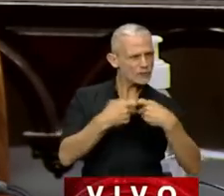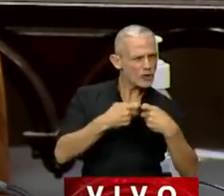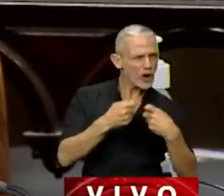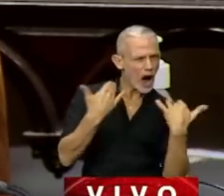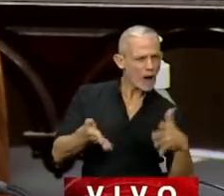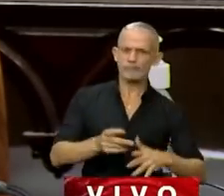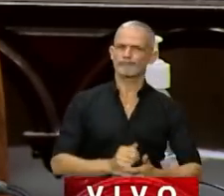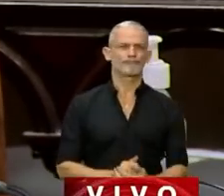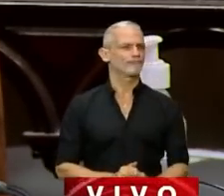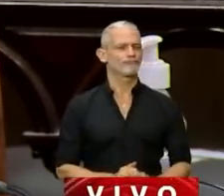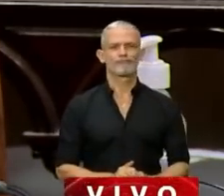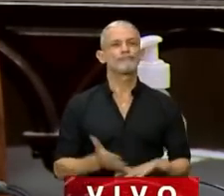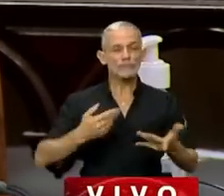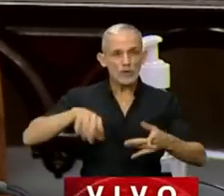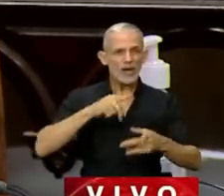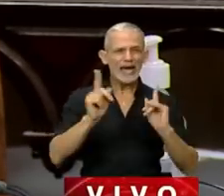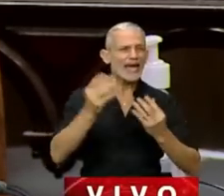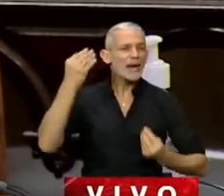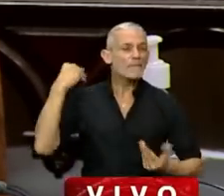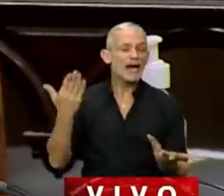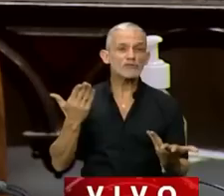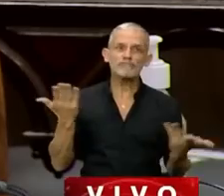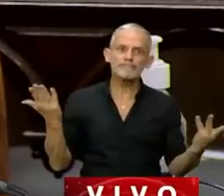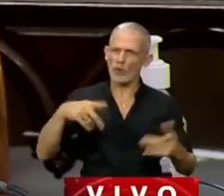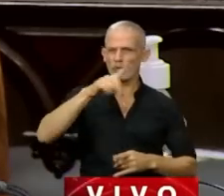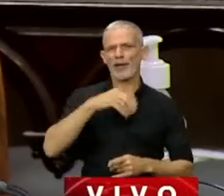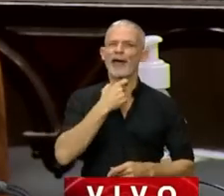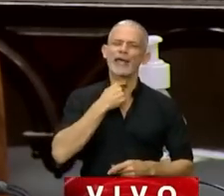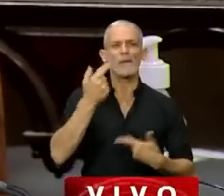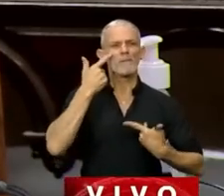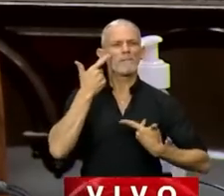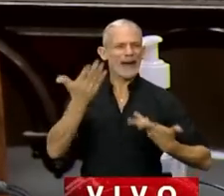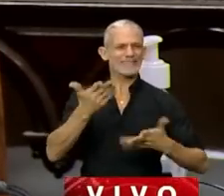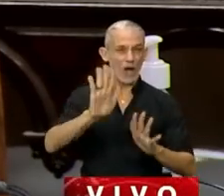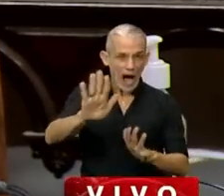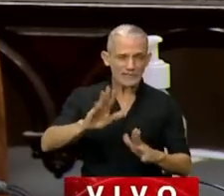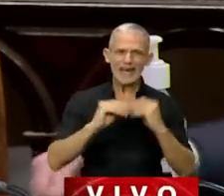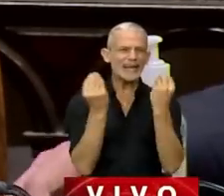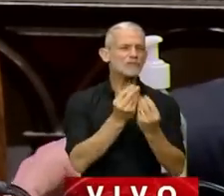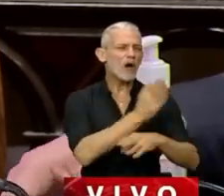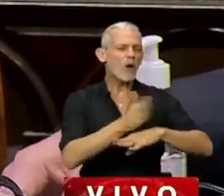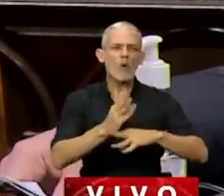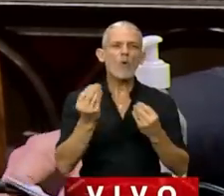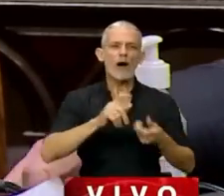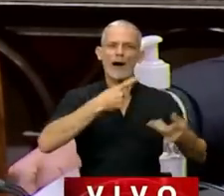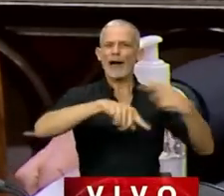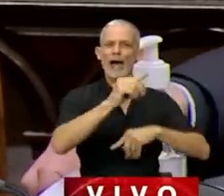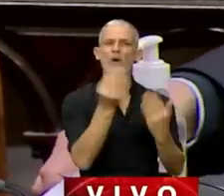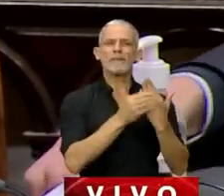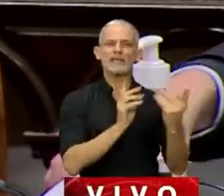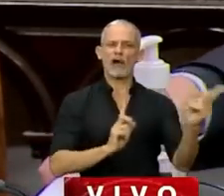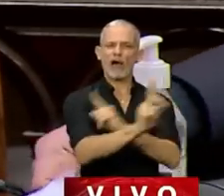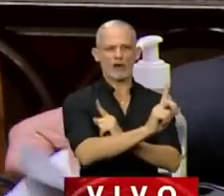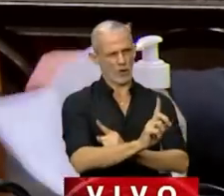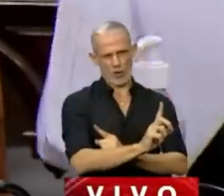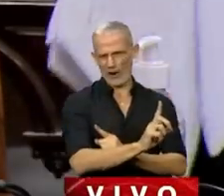cómplices. Ni siquiera lo que pasó, por más que quieran presentarlo de esa manera, es el resultado ya no de un cambio de ministro